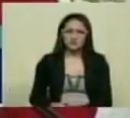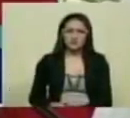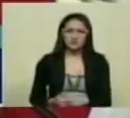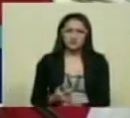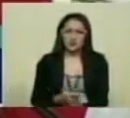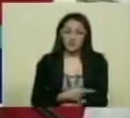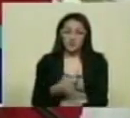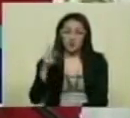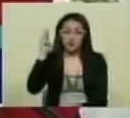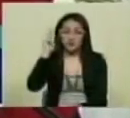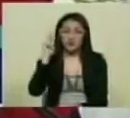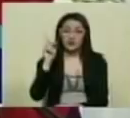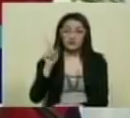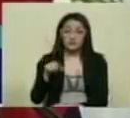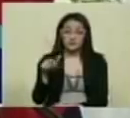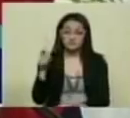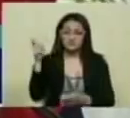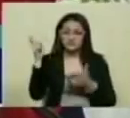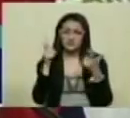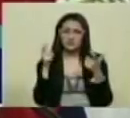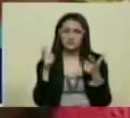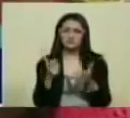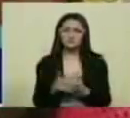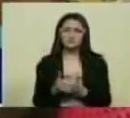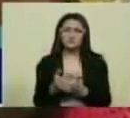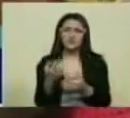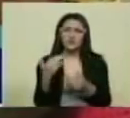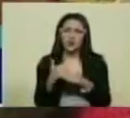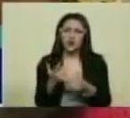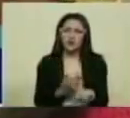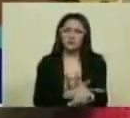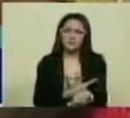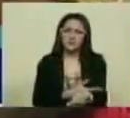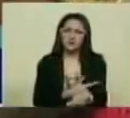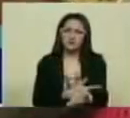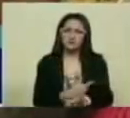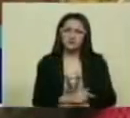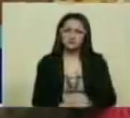hermanos indígenas con el comandante Hugo Chávez encontraron un hermano más.